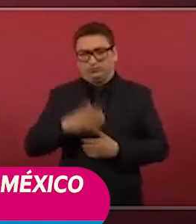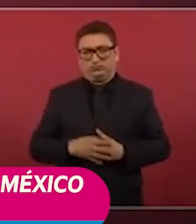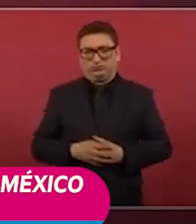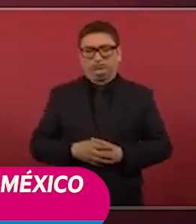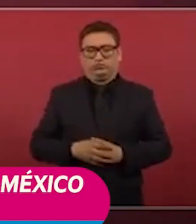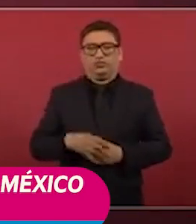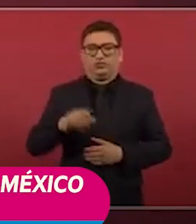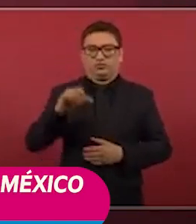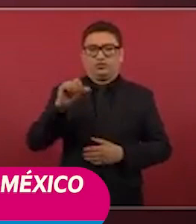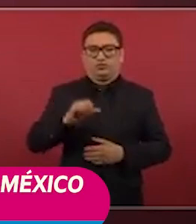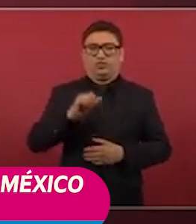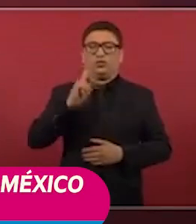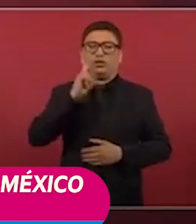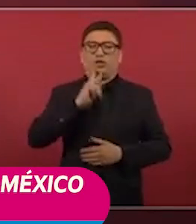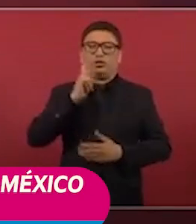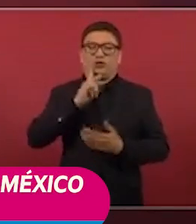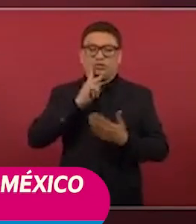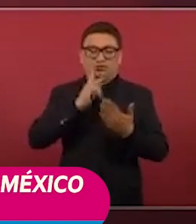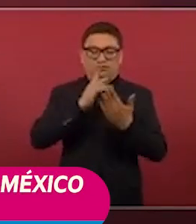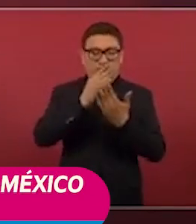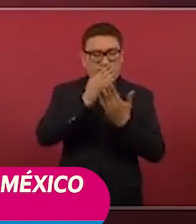Hoy voy a ver la agenda